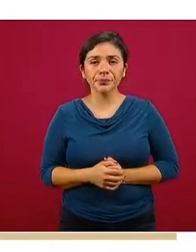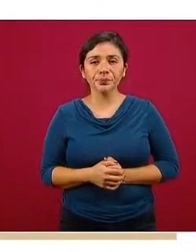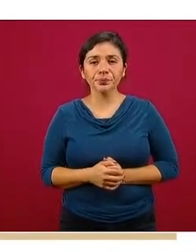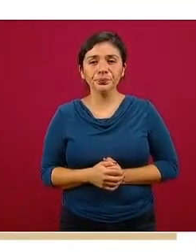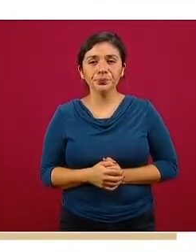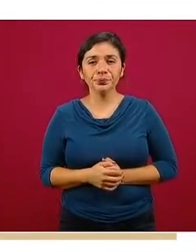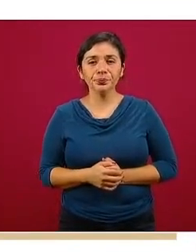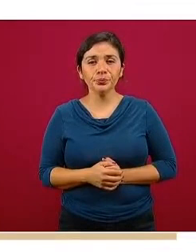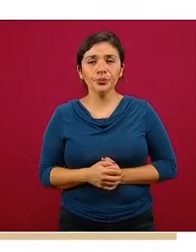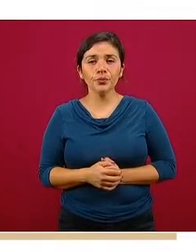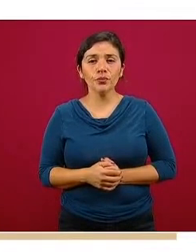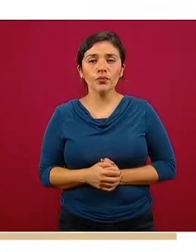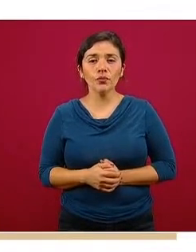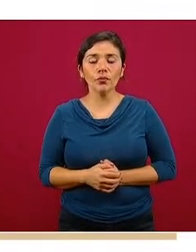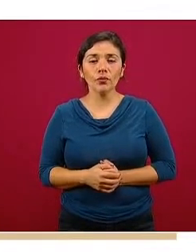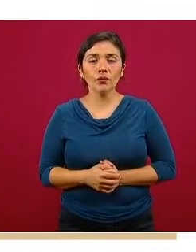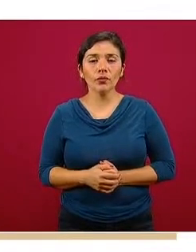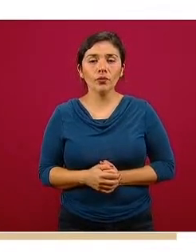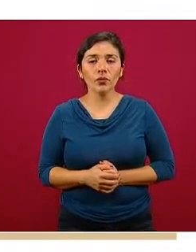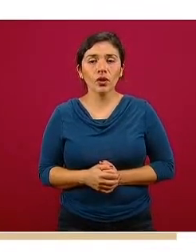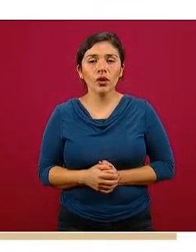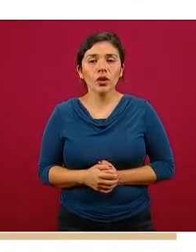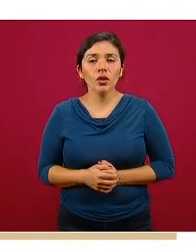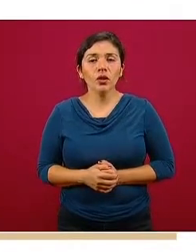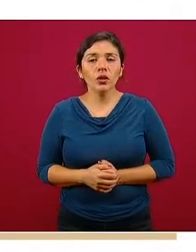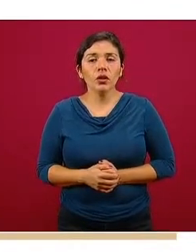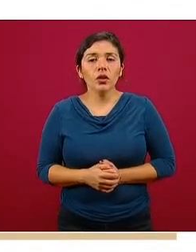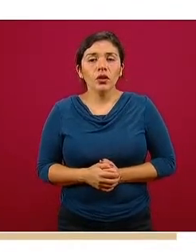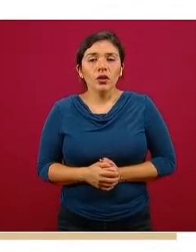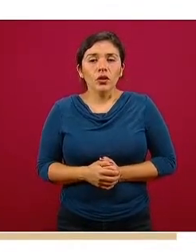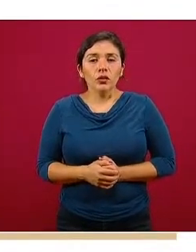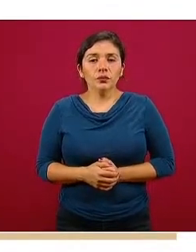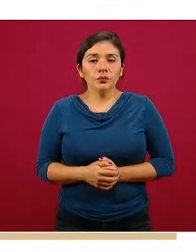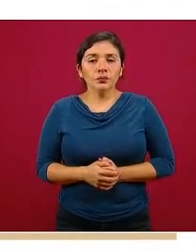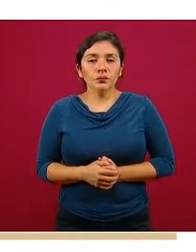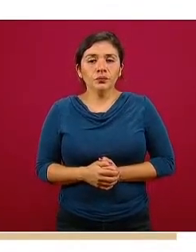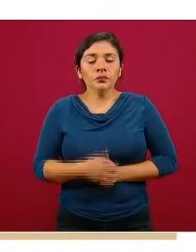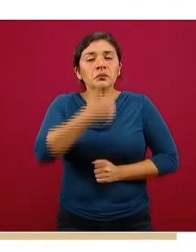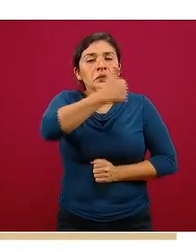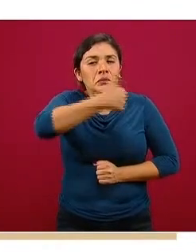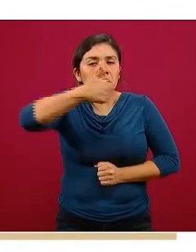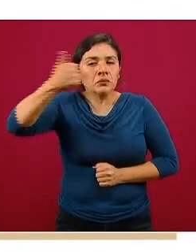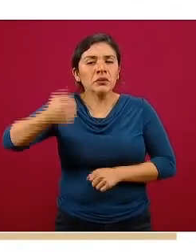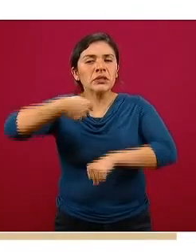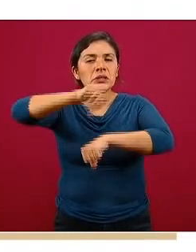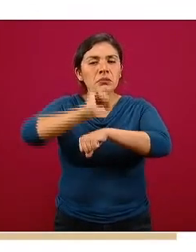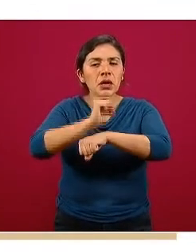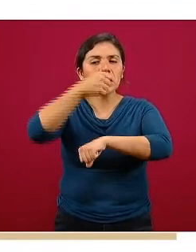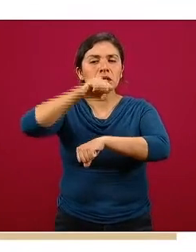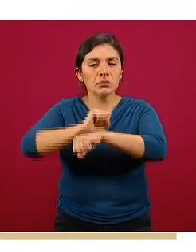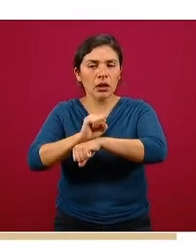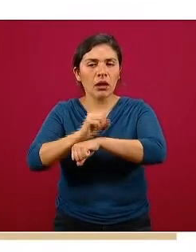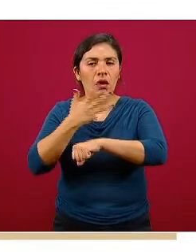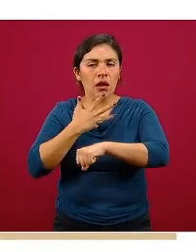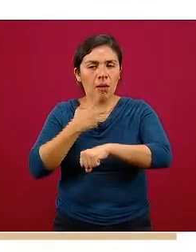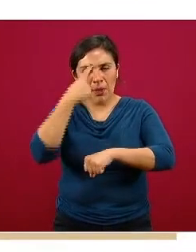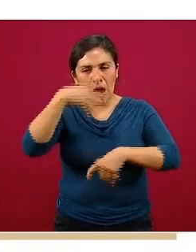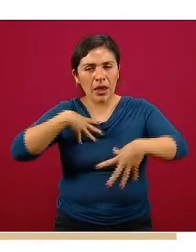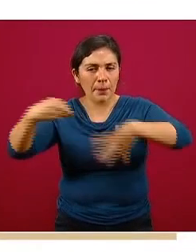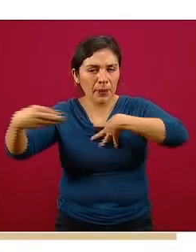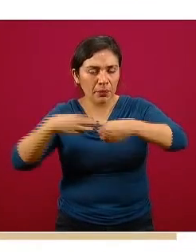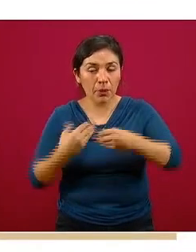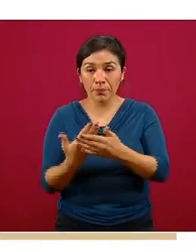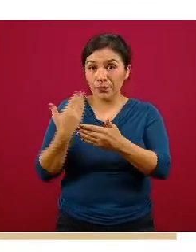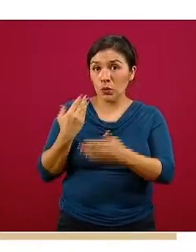Estamos actualizando los porcentajes de positividad para cada una de las semanas epidemiológicas. Hace